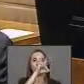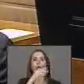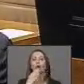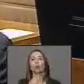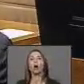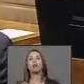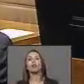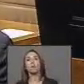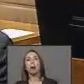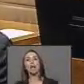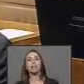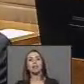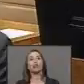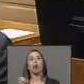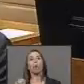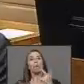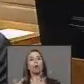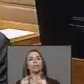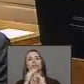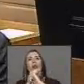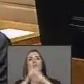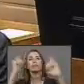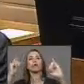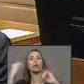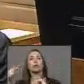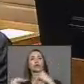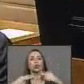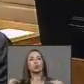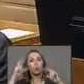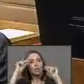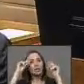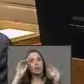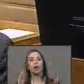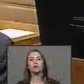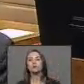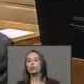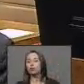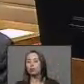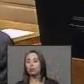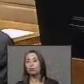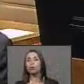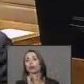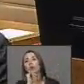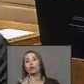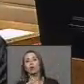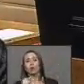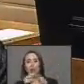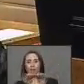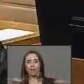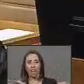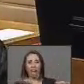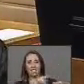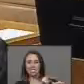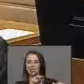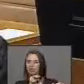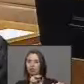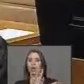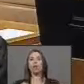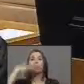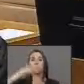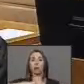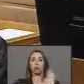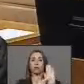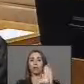sus ideas. Y como esa ambigüedad puede generar mucha controversia y finalmente terminemos judicializando la